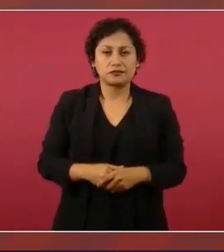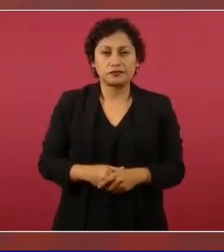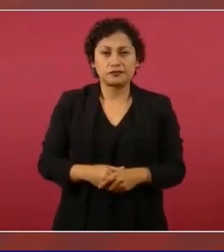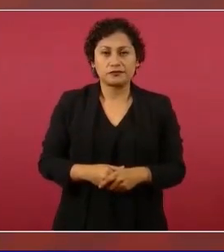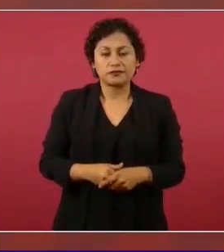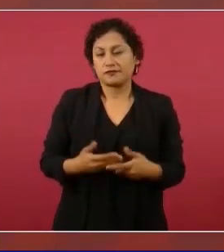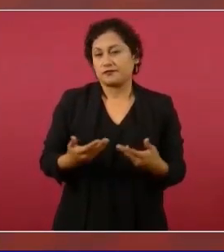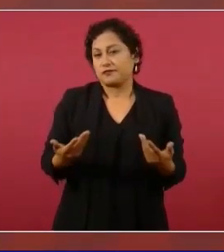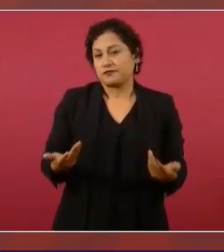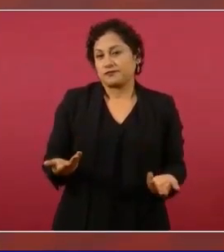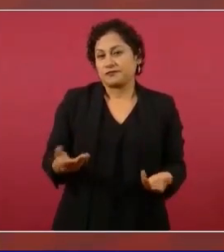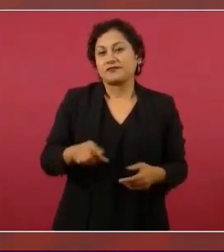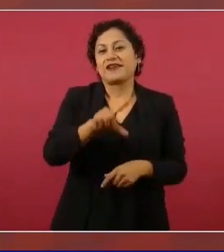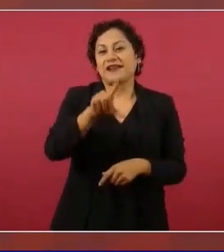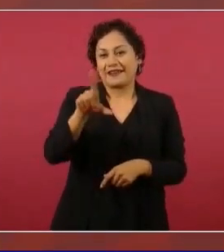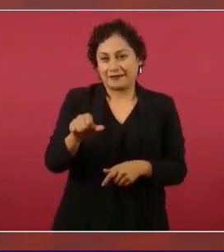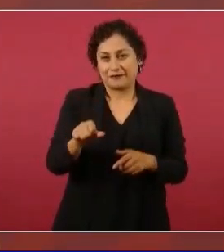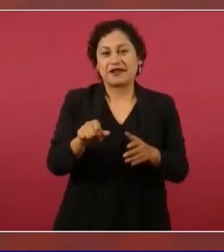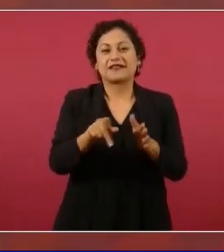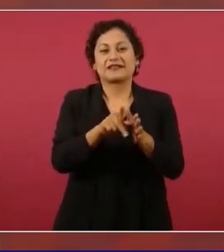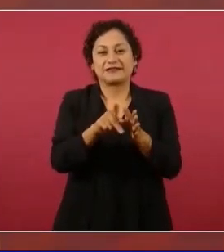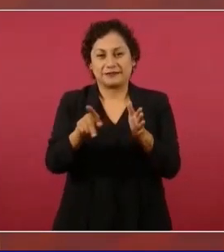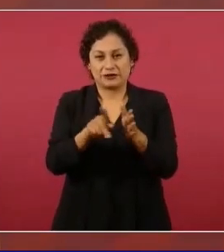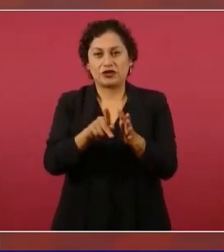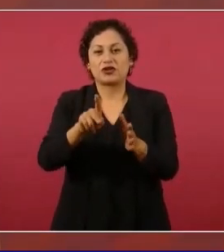Y luego crónicas en el Reforma,